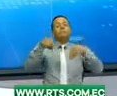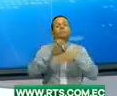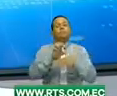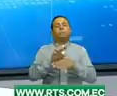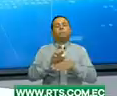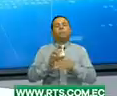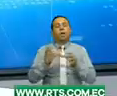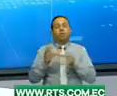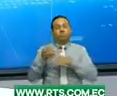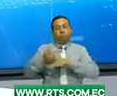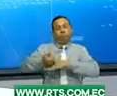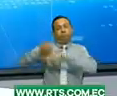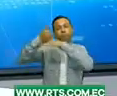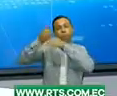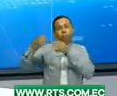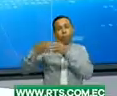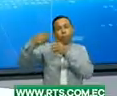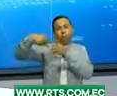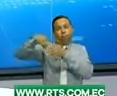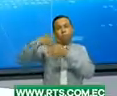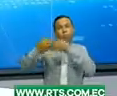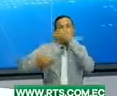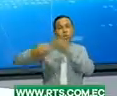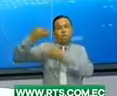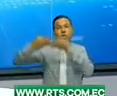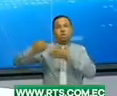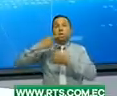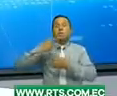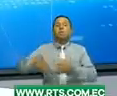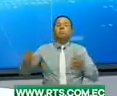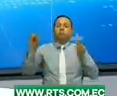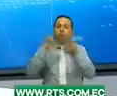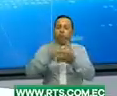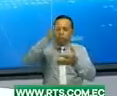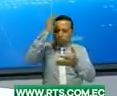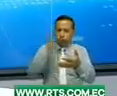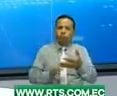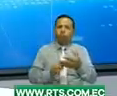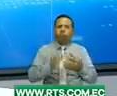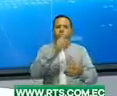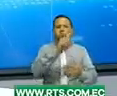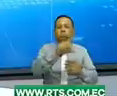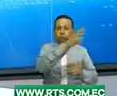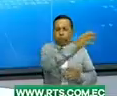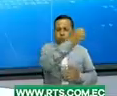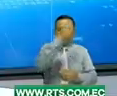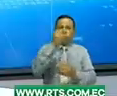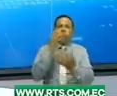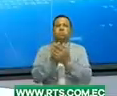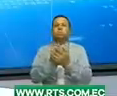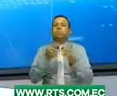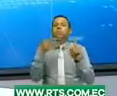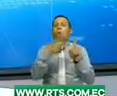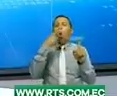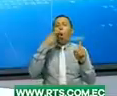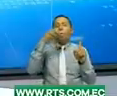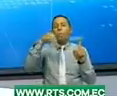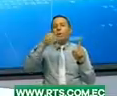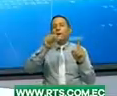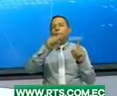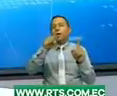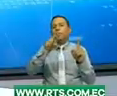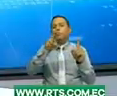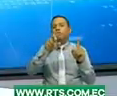Corte Nacional de Justicia ratifica la prisión preventiva contra el expresidente de la Corte Provincial de Justicia del Guayas, Gabriel Mansur, quien